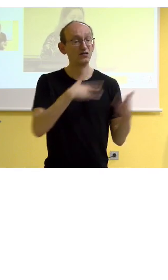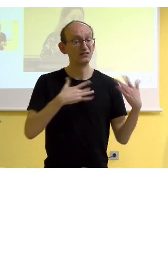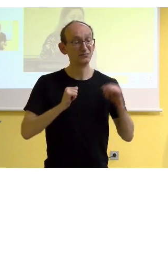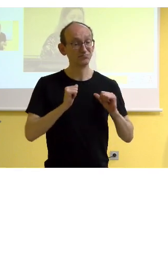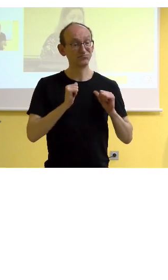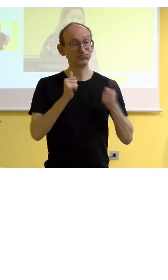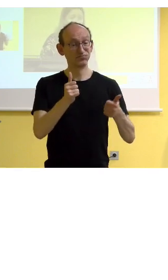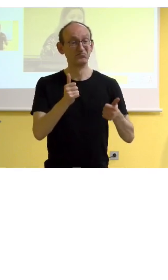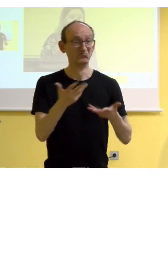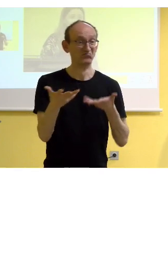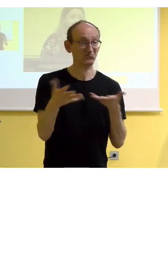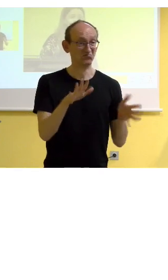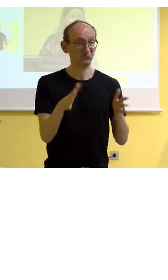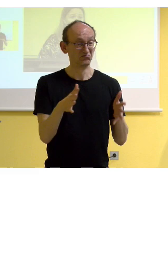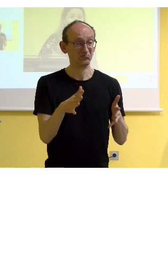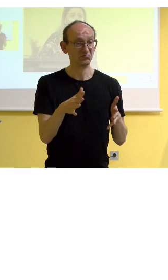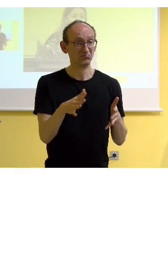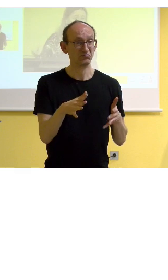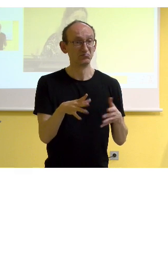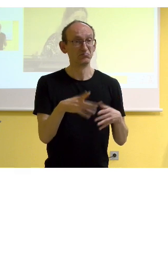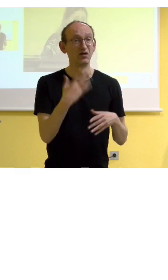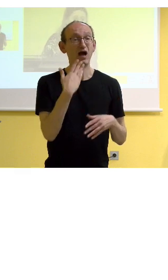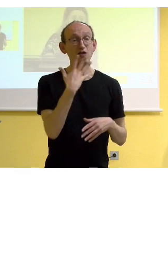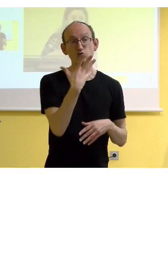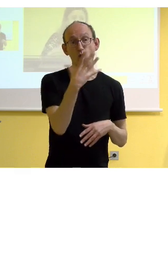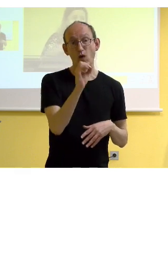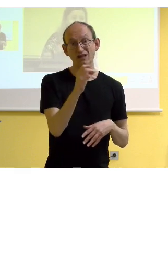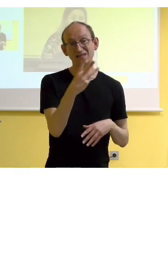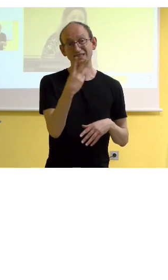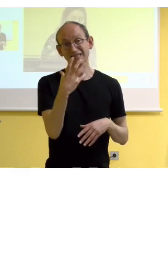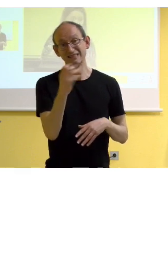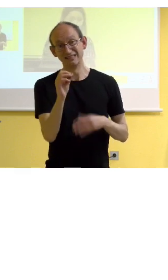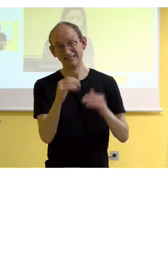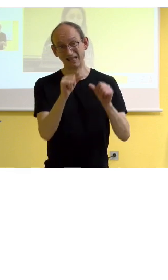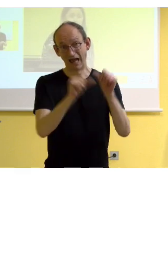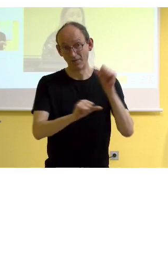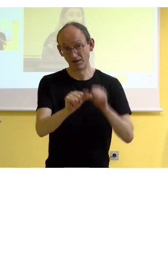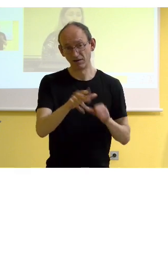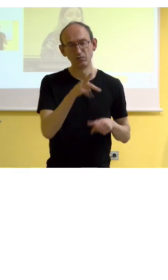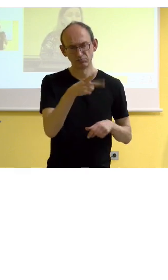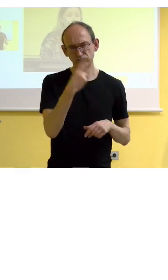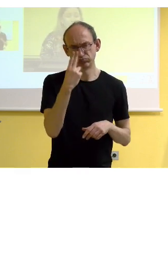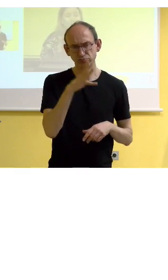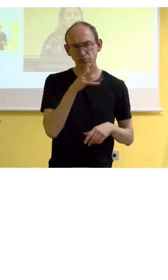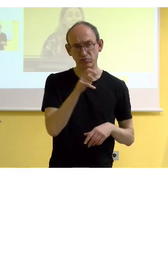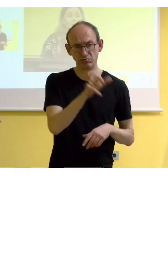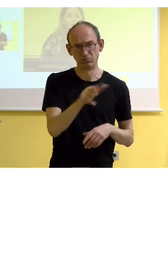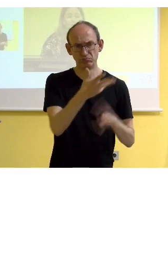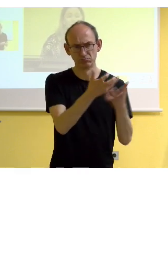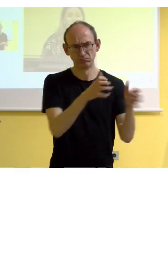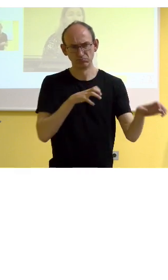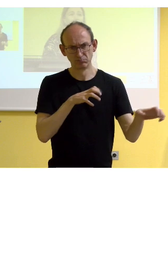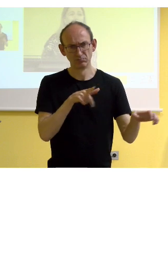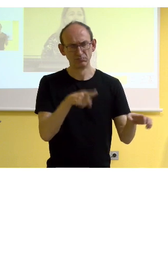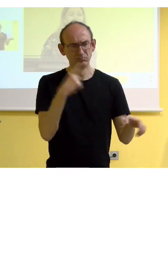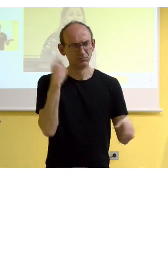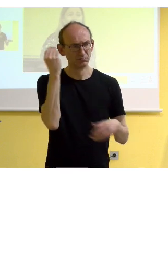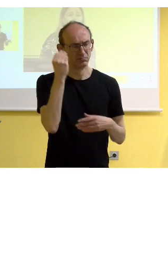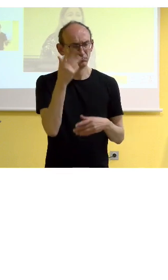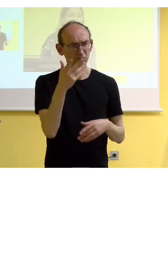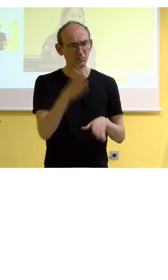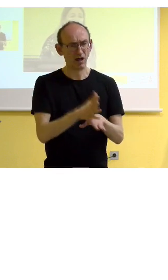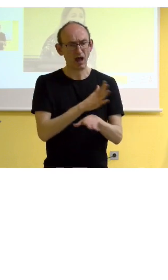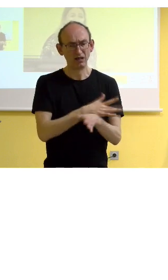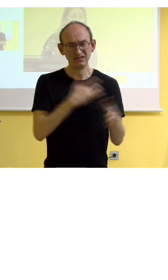pues es más normalmente de la 4ª década de vida, 3ª, que por eso tiene interés, porque mucha gente cuando se plantea esto no ha